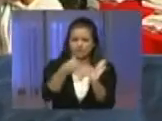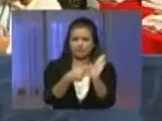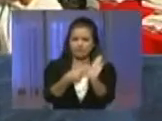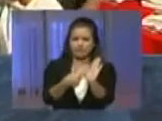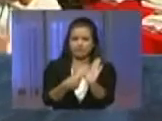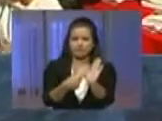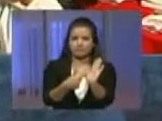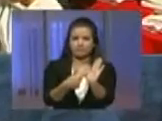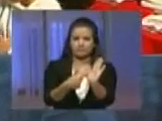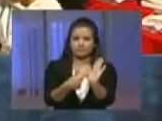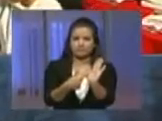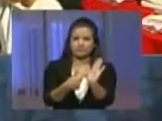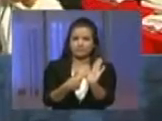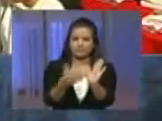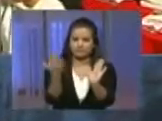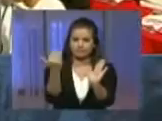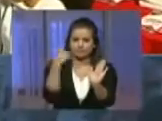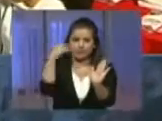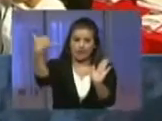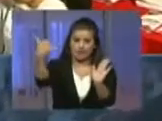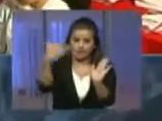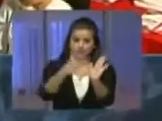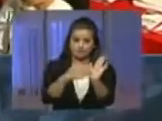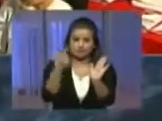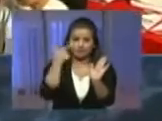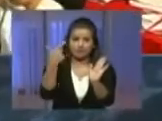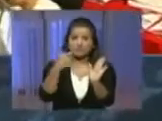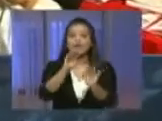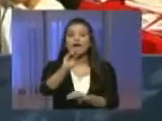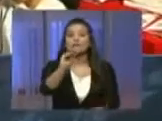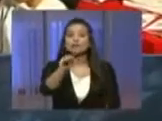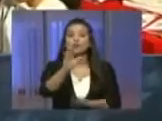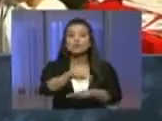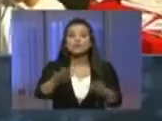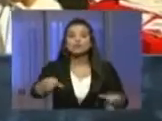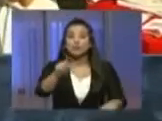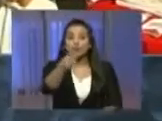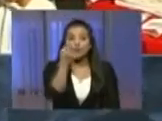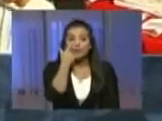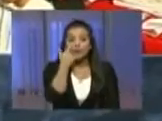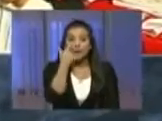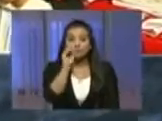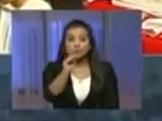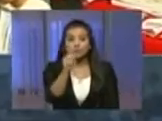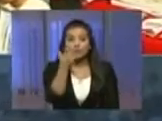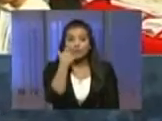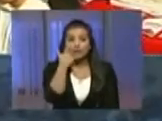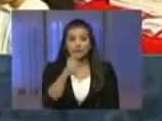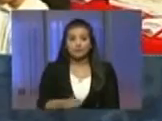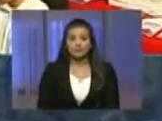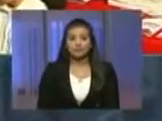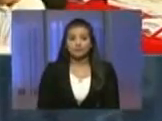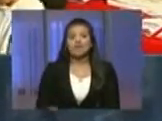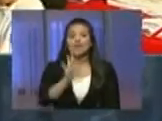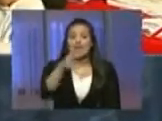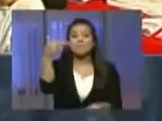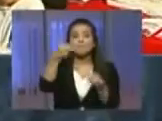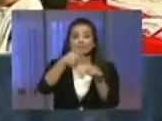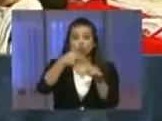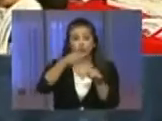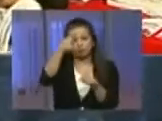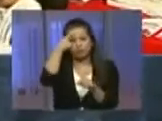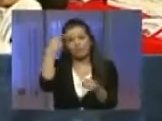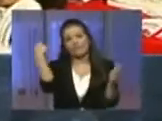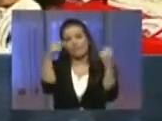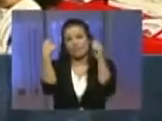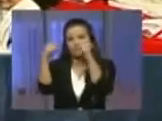aquí miren muchachos niños niñas que están ahí para que sepan el petróleo que es el principal recurso en